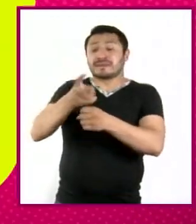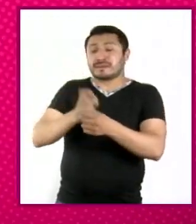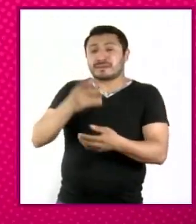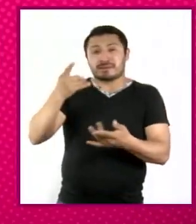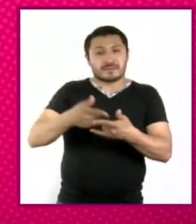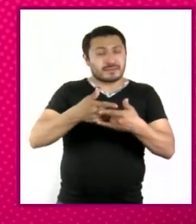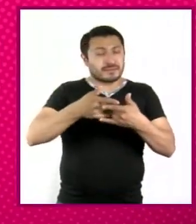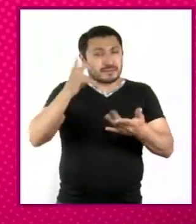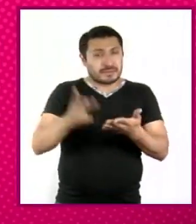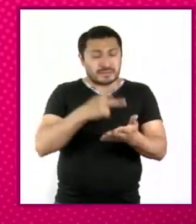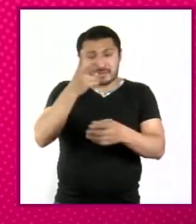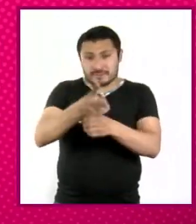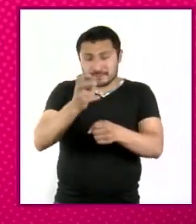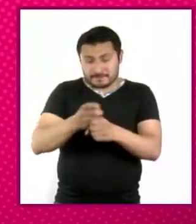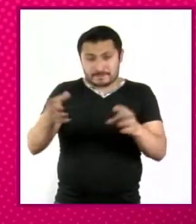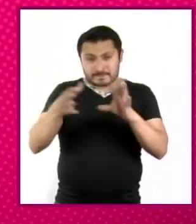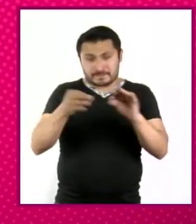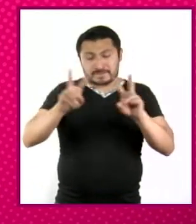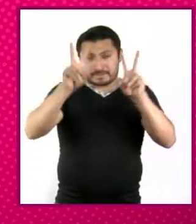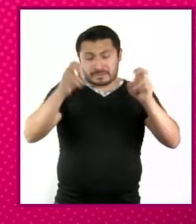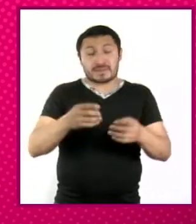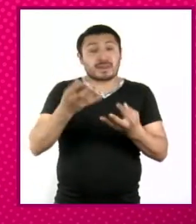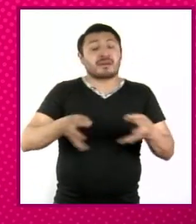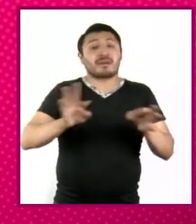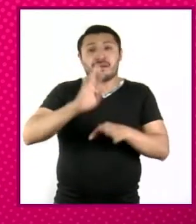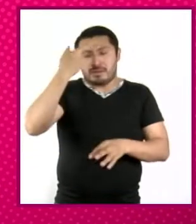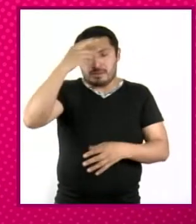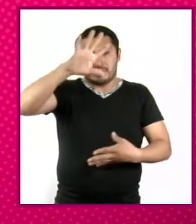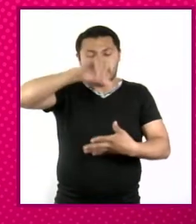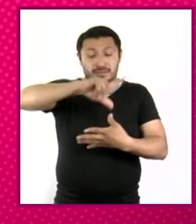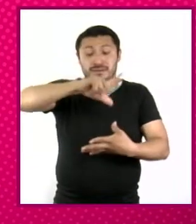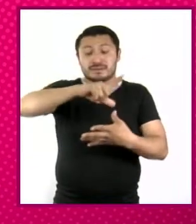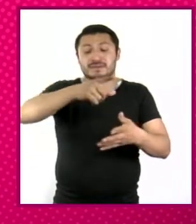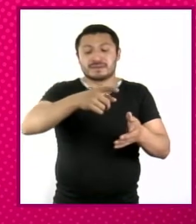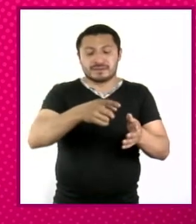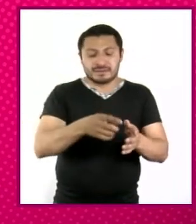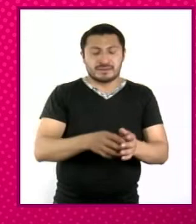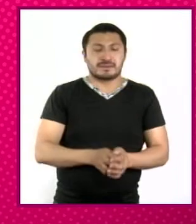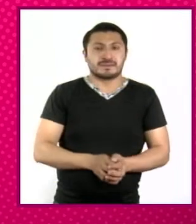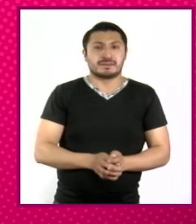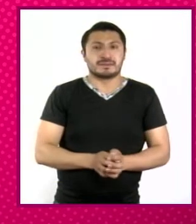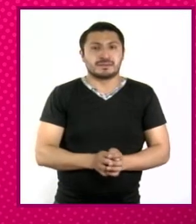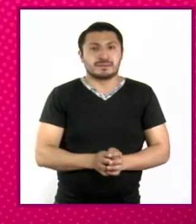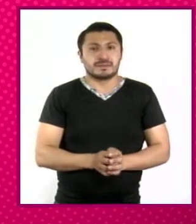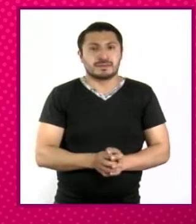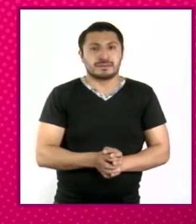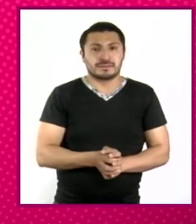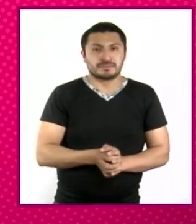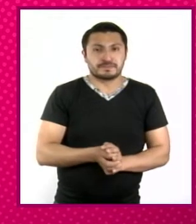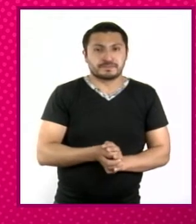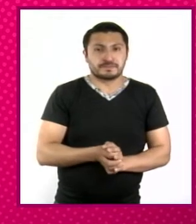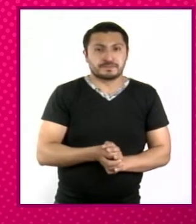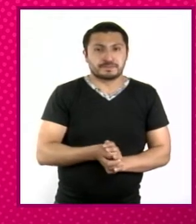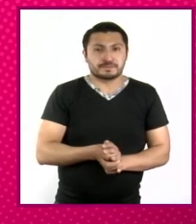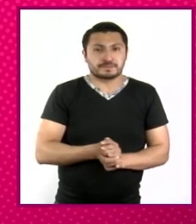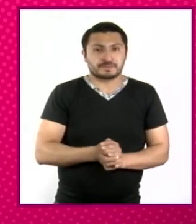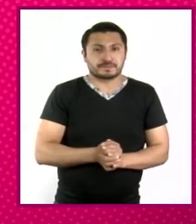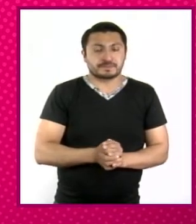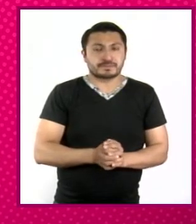tema. Muy importante recordar que América Latina, si bien en el imaginario